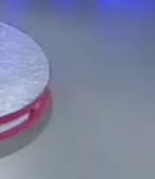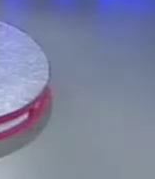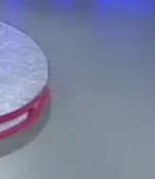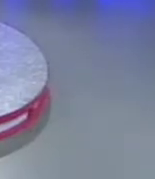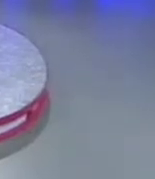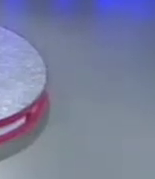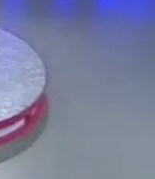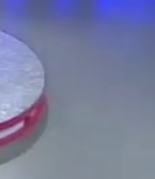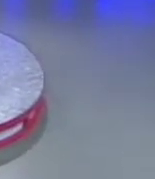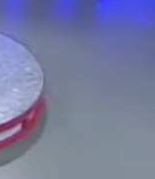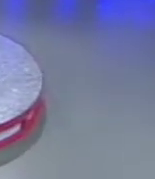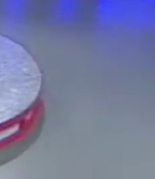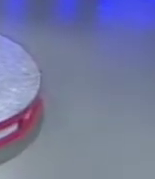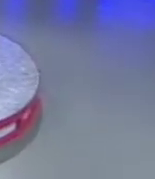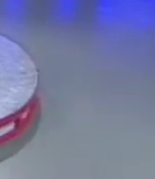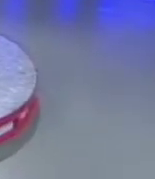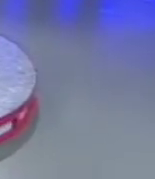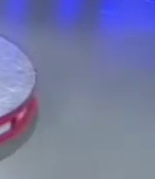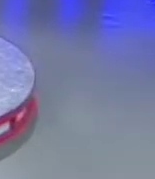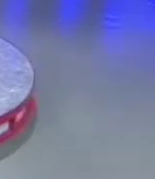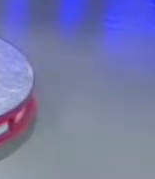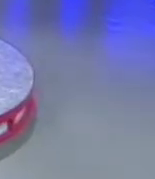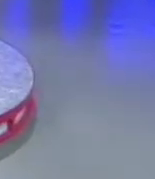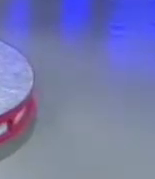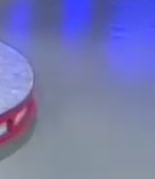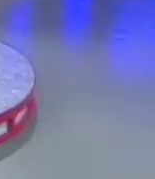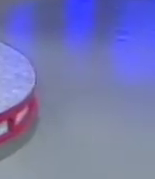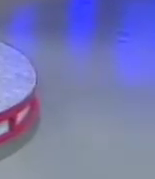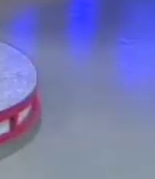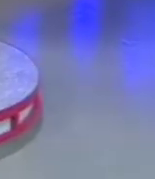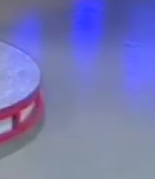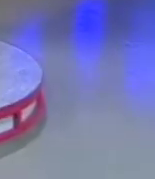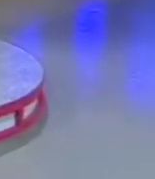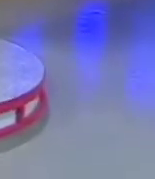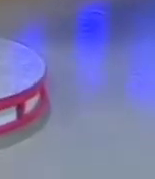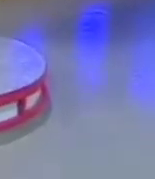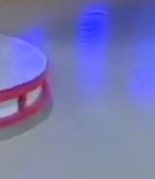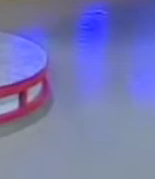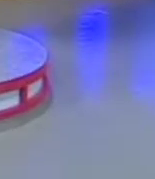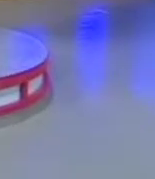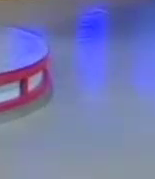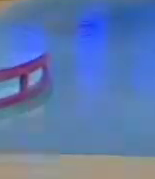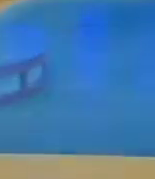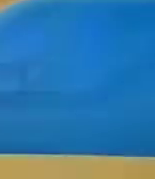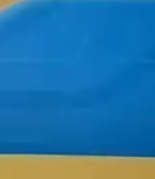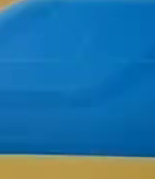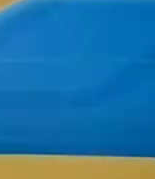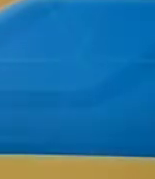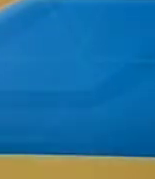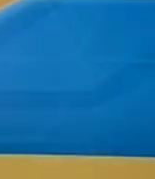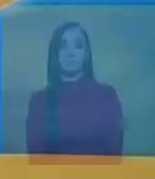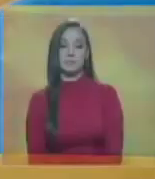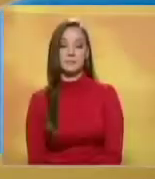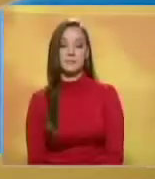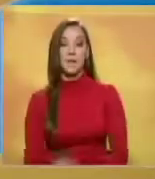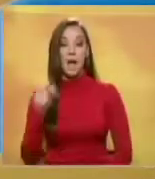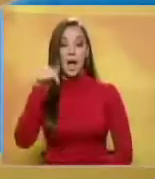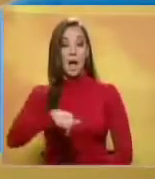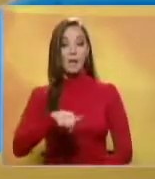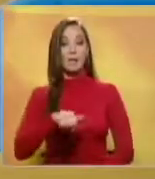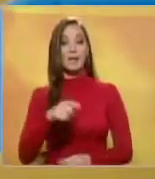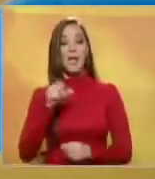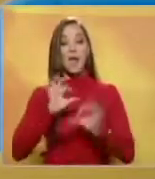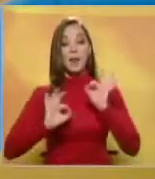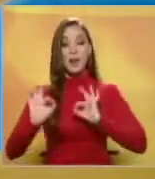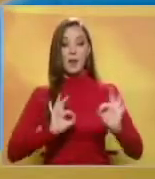hola qué tal amigos yo soy federica guzmán jr de ya comenzamos nuestro acostumbrado recorrido por las noticias del entretenimiento aquí en estrenos y estrellas la actriz